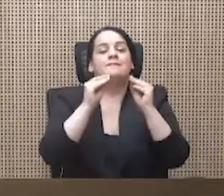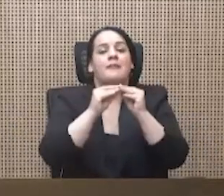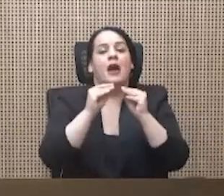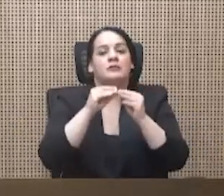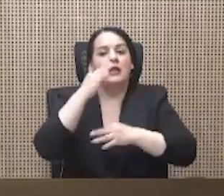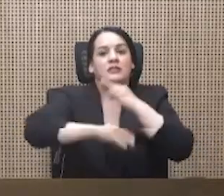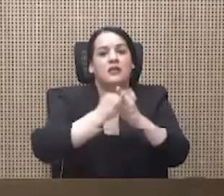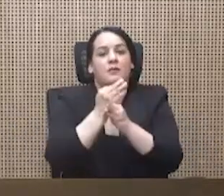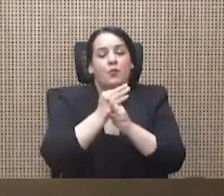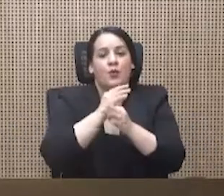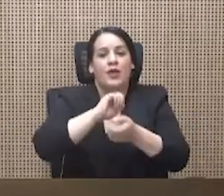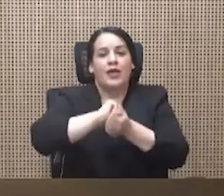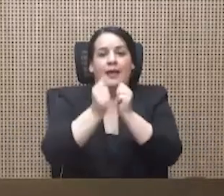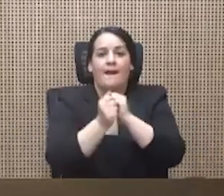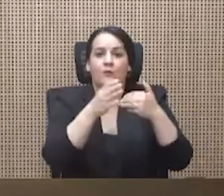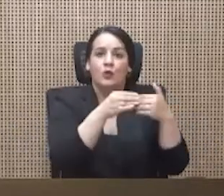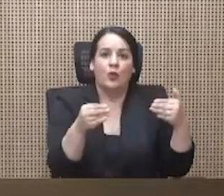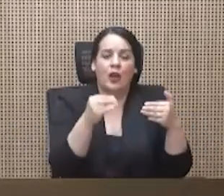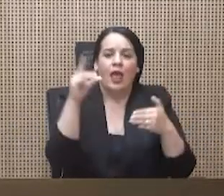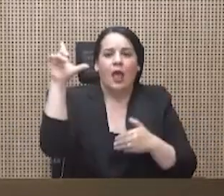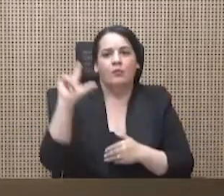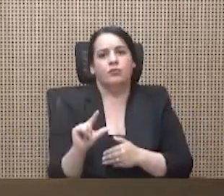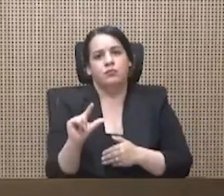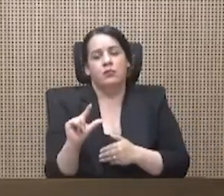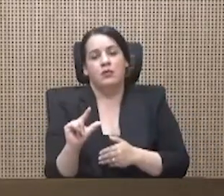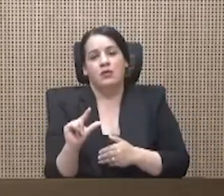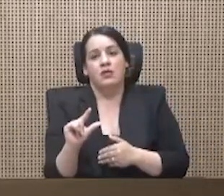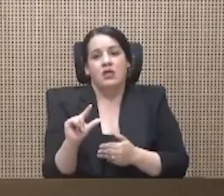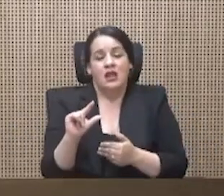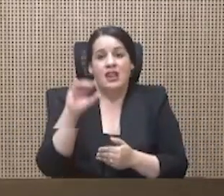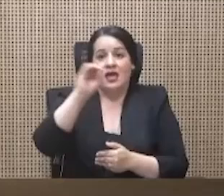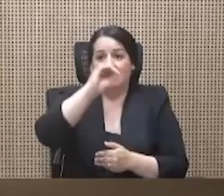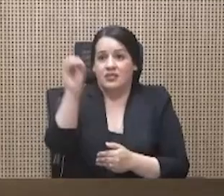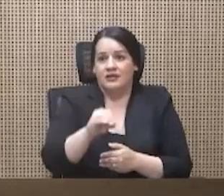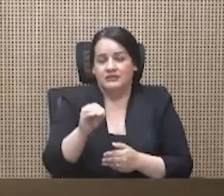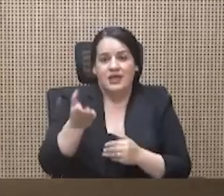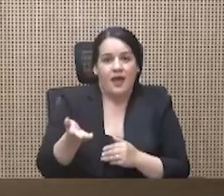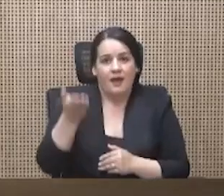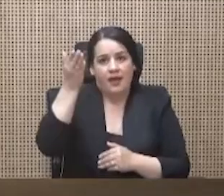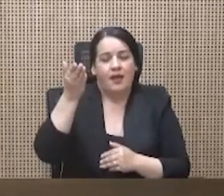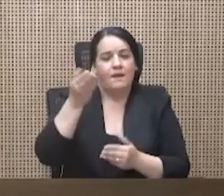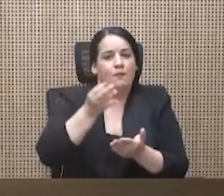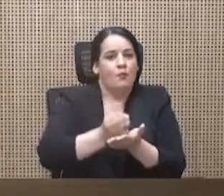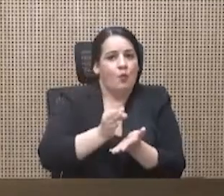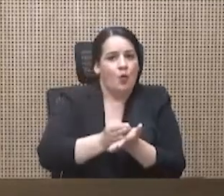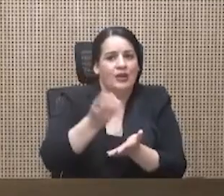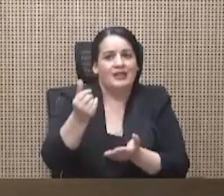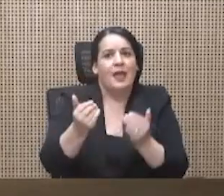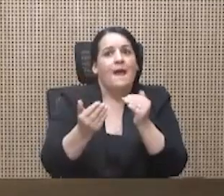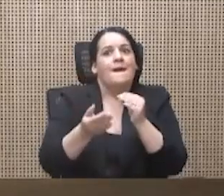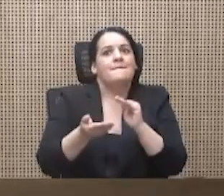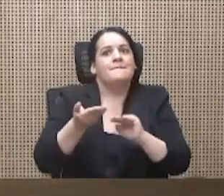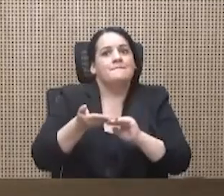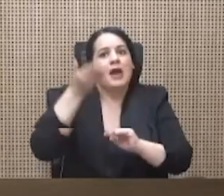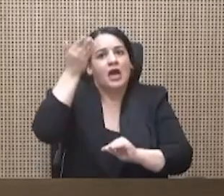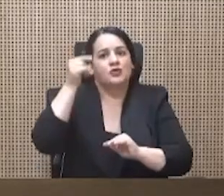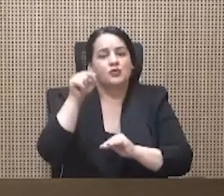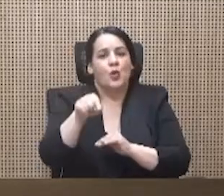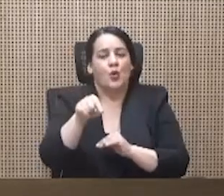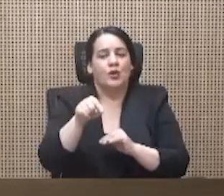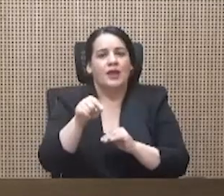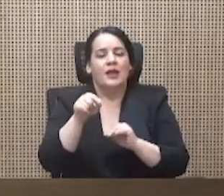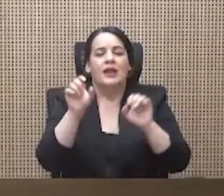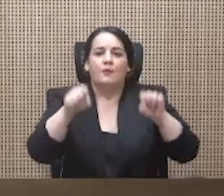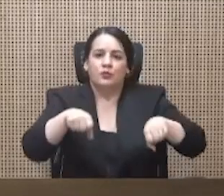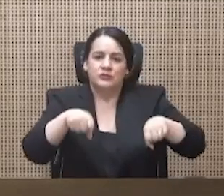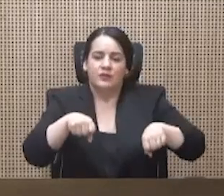La tasa de política monetaria, entre más alta sea esta tasa, mayor es el estímulo de